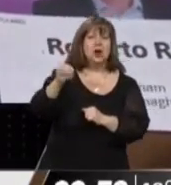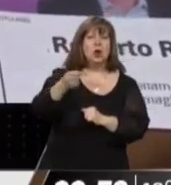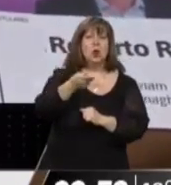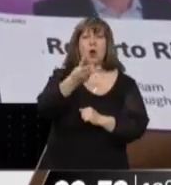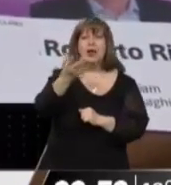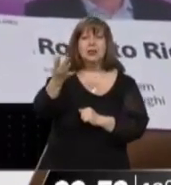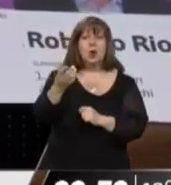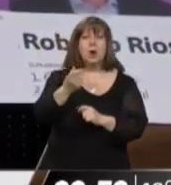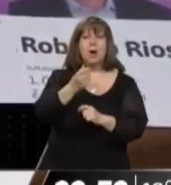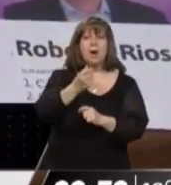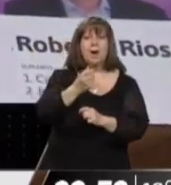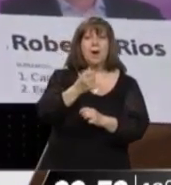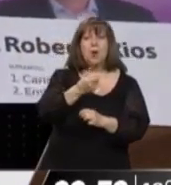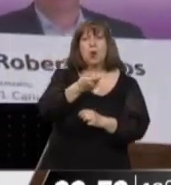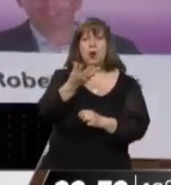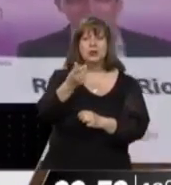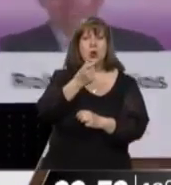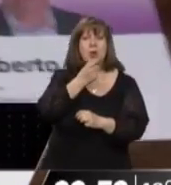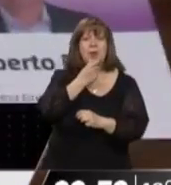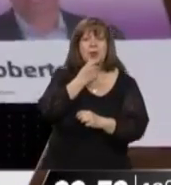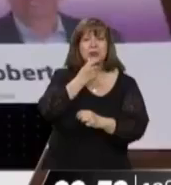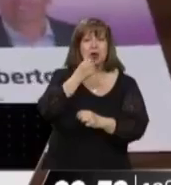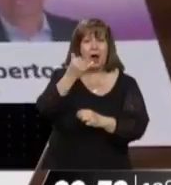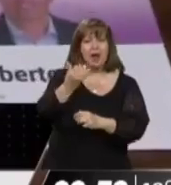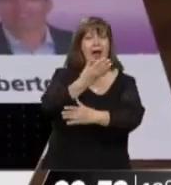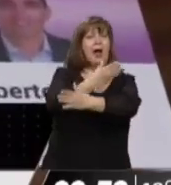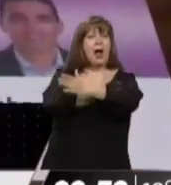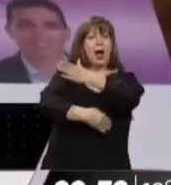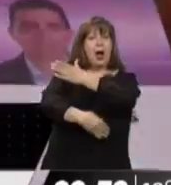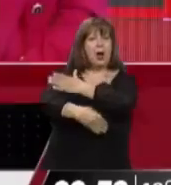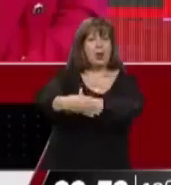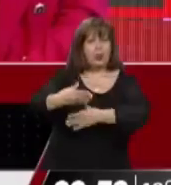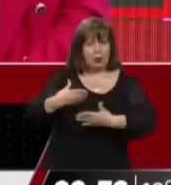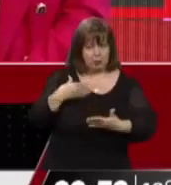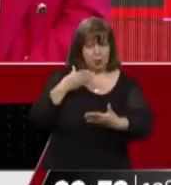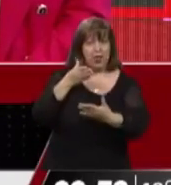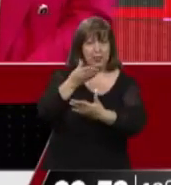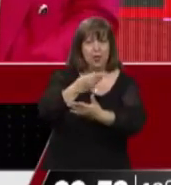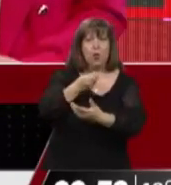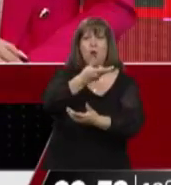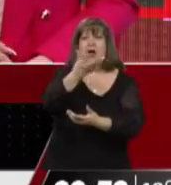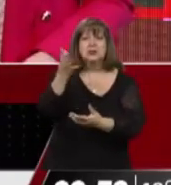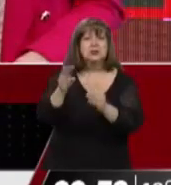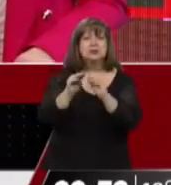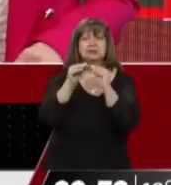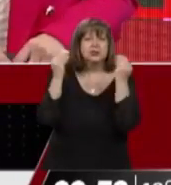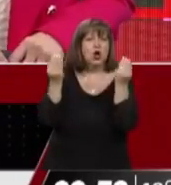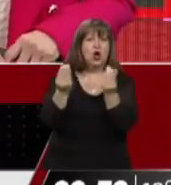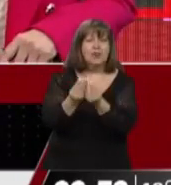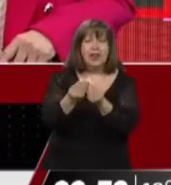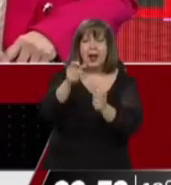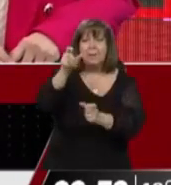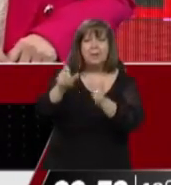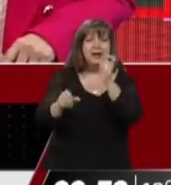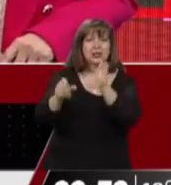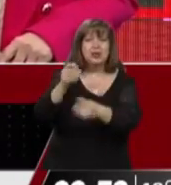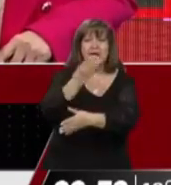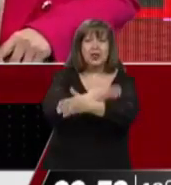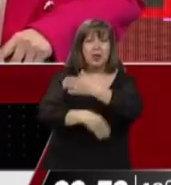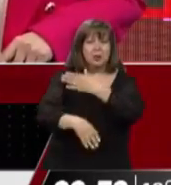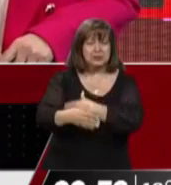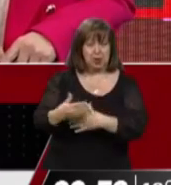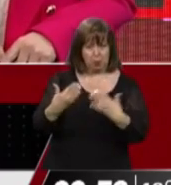el número de mendocinos con algún tipo de discapacidad y habilitados para votar es ese uno de los primeros números que Estaría bueno